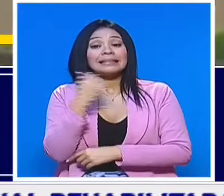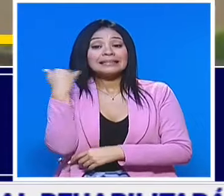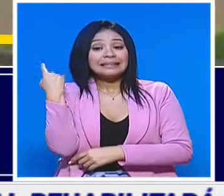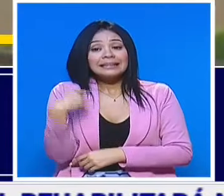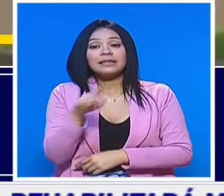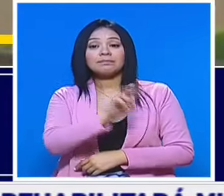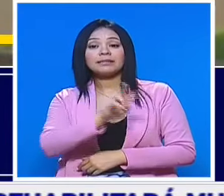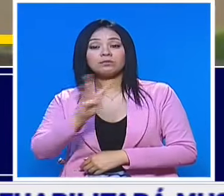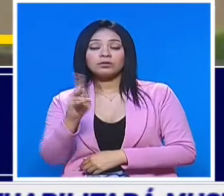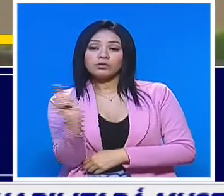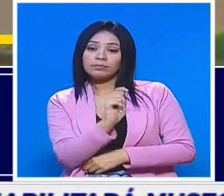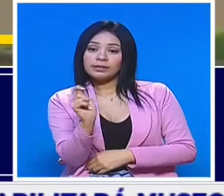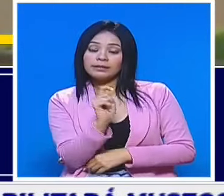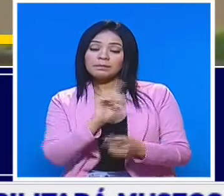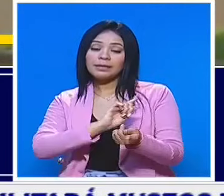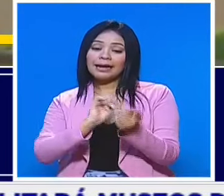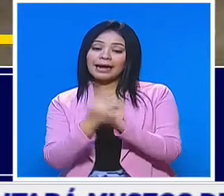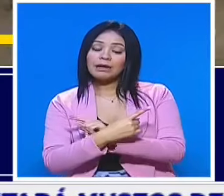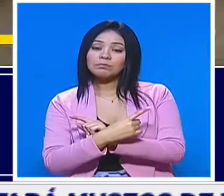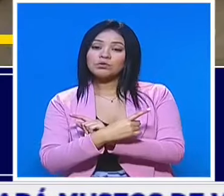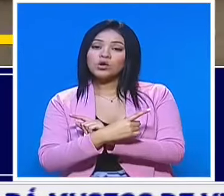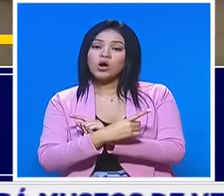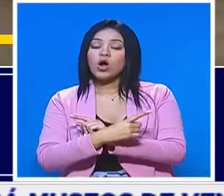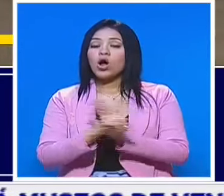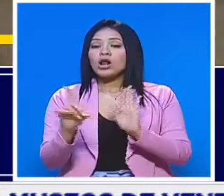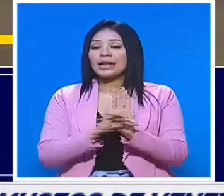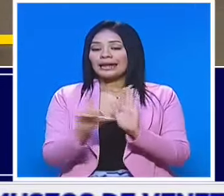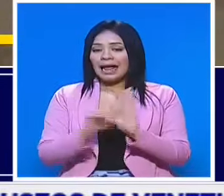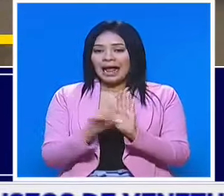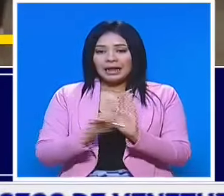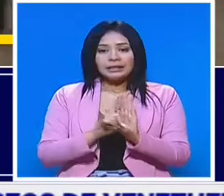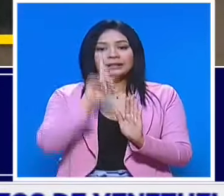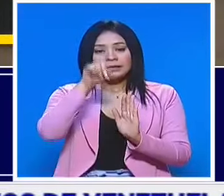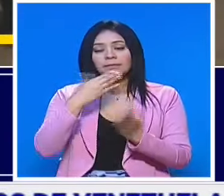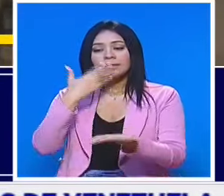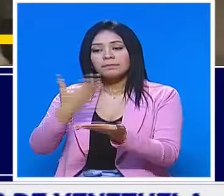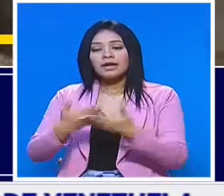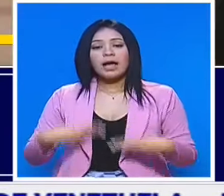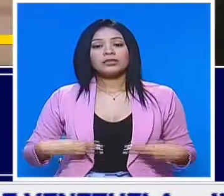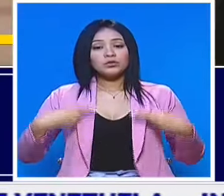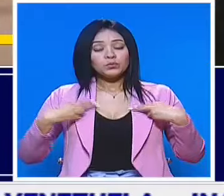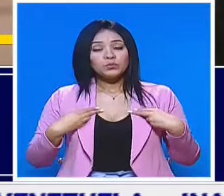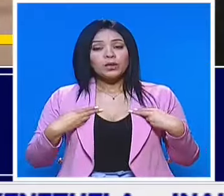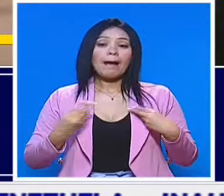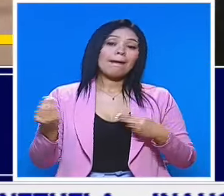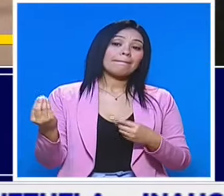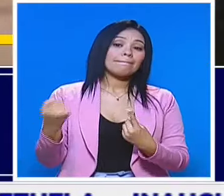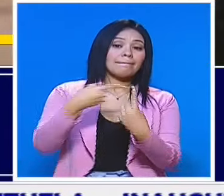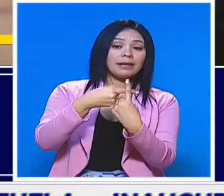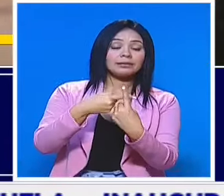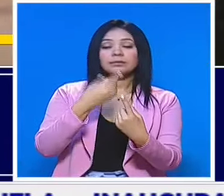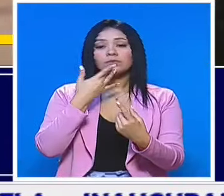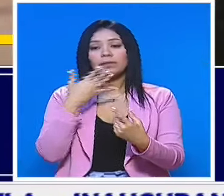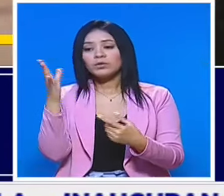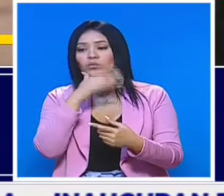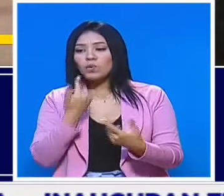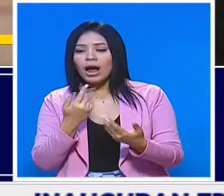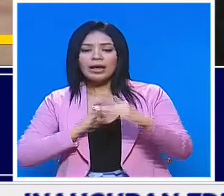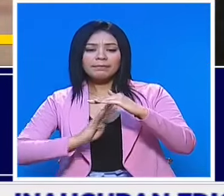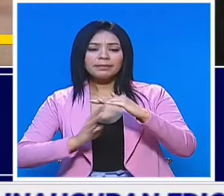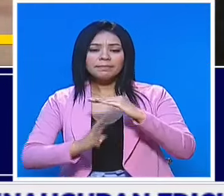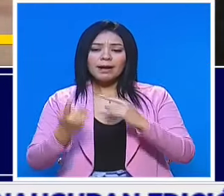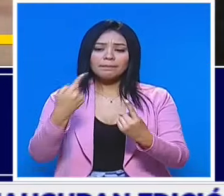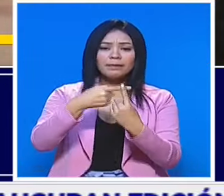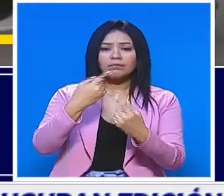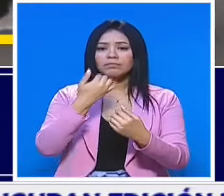meses para cambiar su estatus legal, así como pedir ayuda humanitaria adicional. Y si no han buscado beneficios de inmigración adicionales